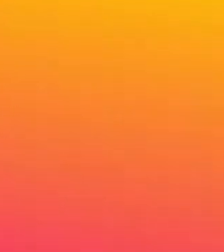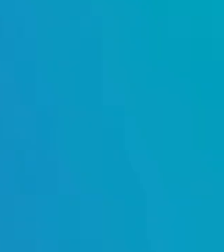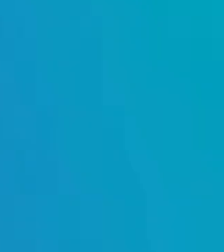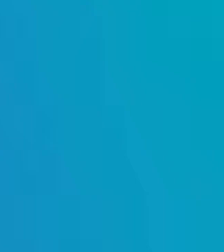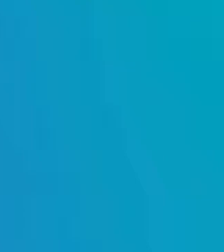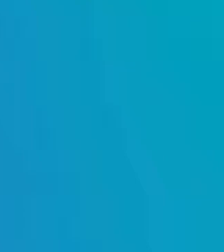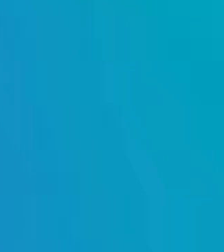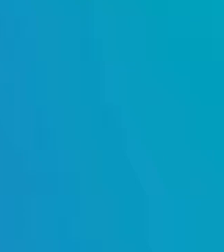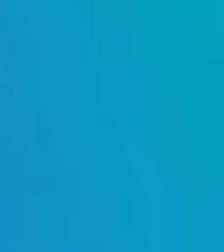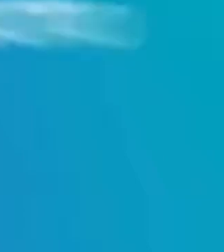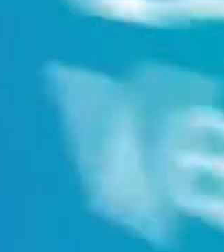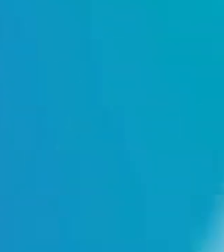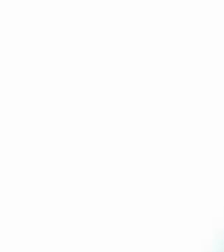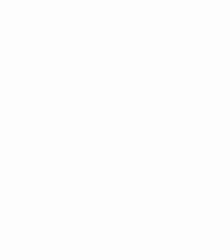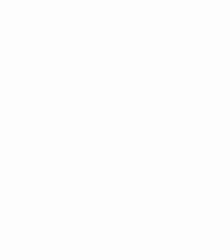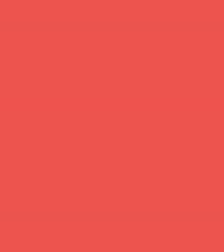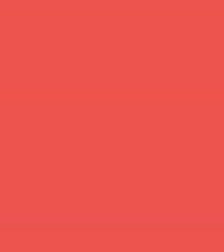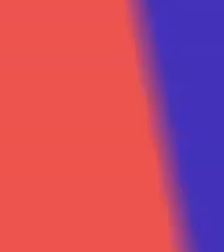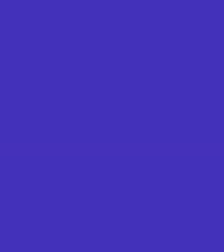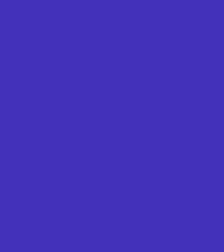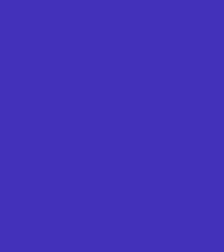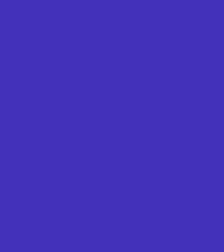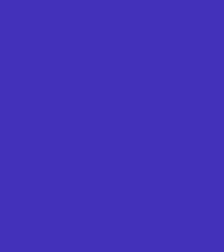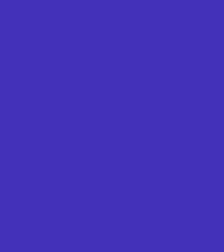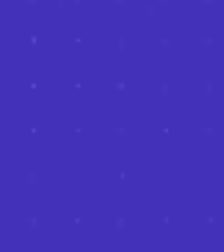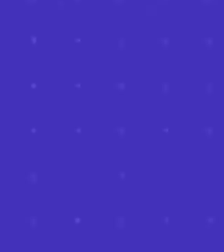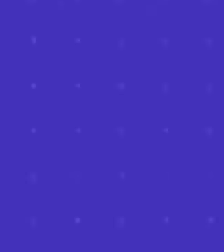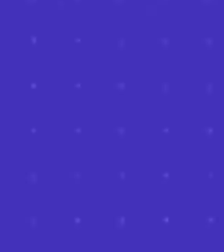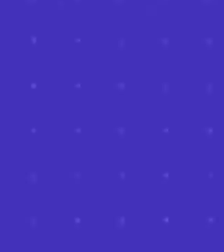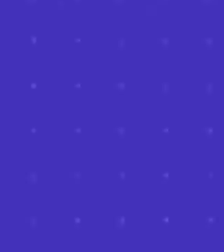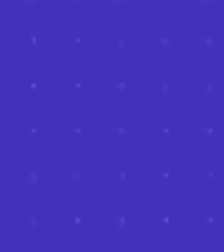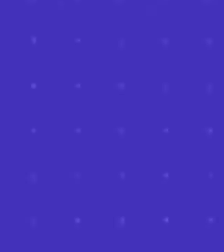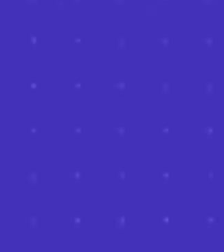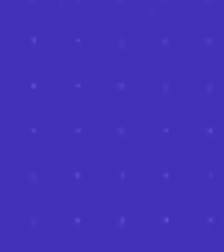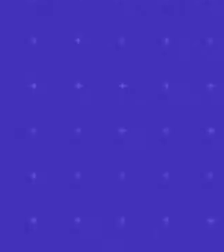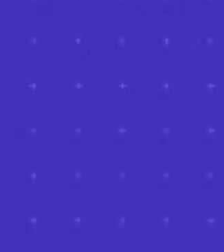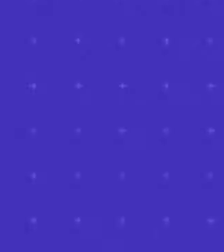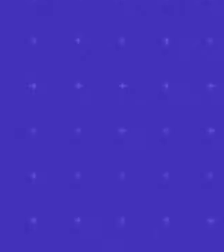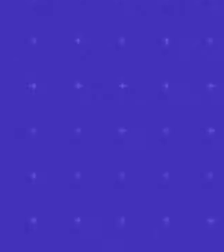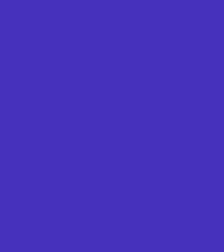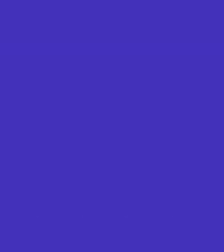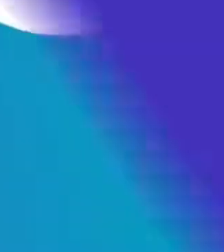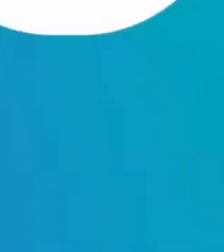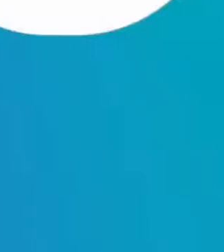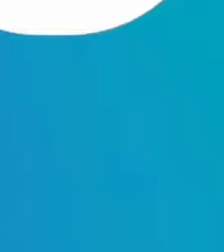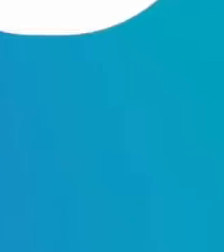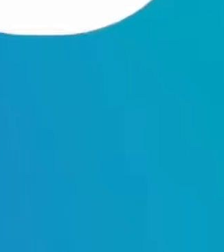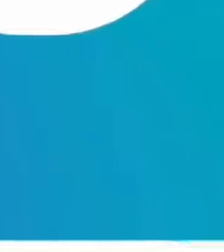Canal 28. La televisión de todos.